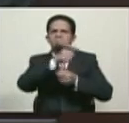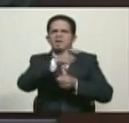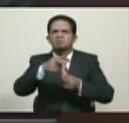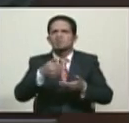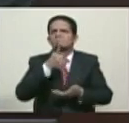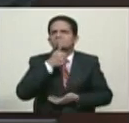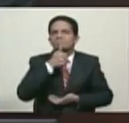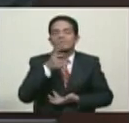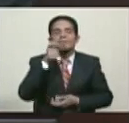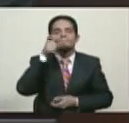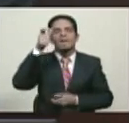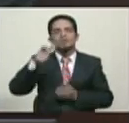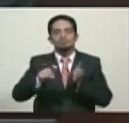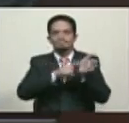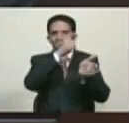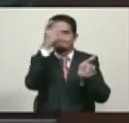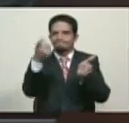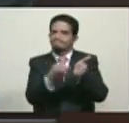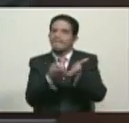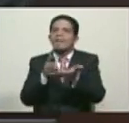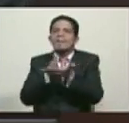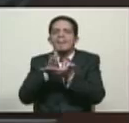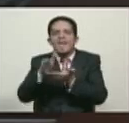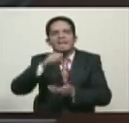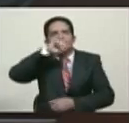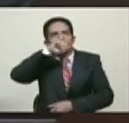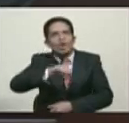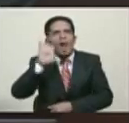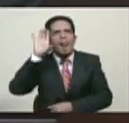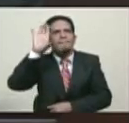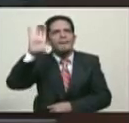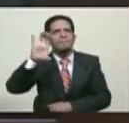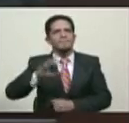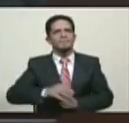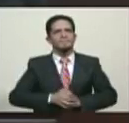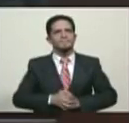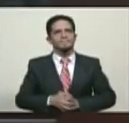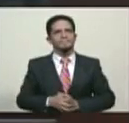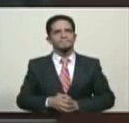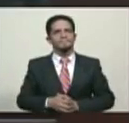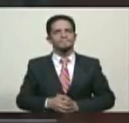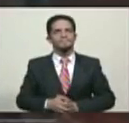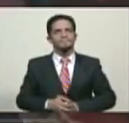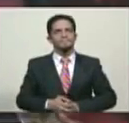mujeres absolutamente leales a la patria y a la soberanía.